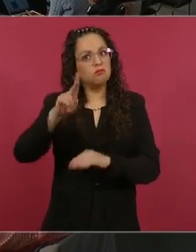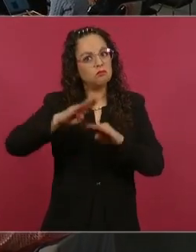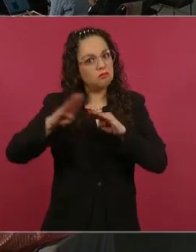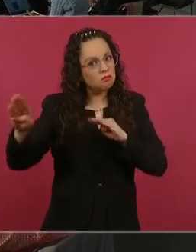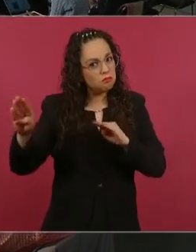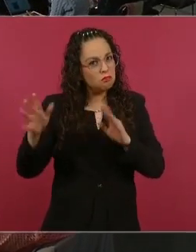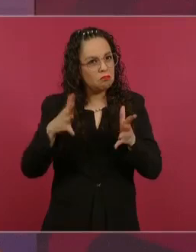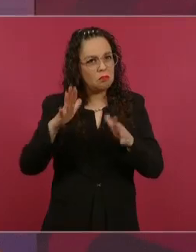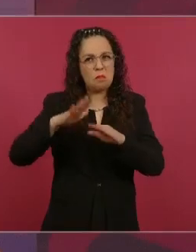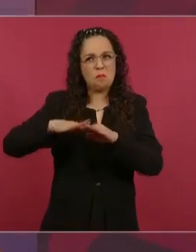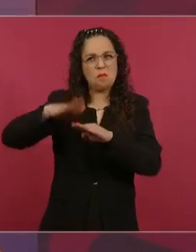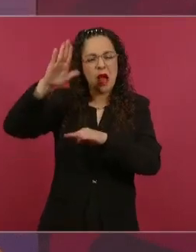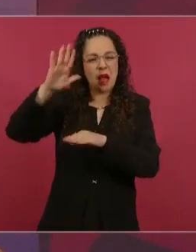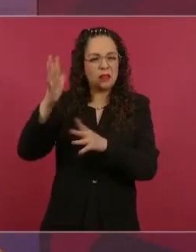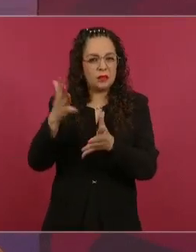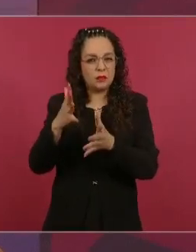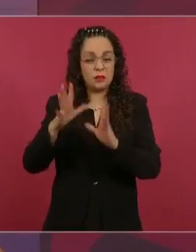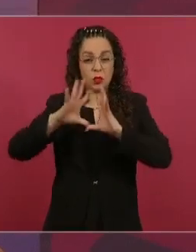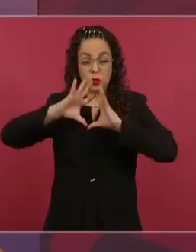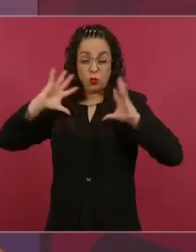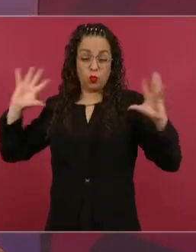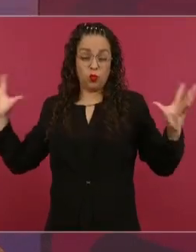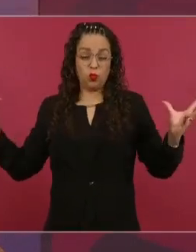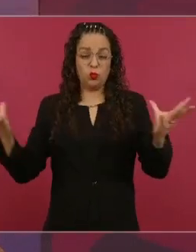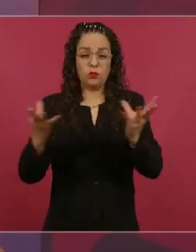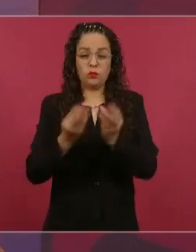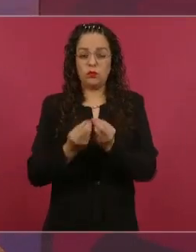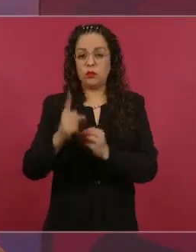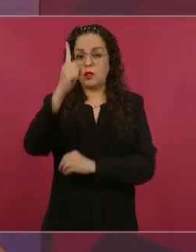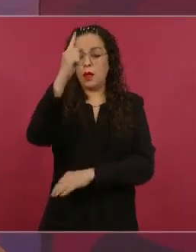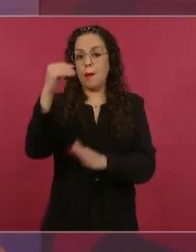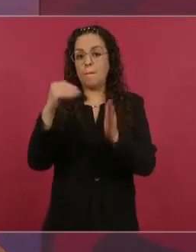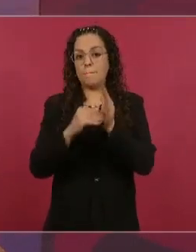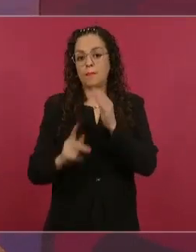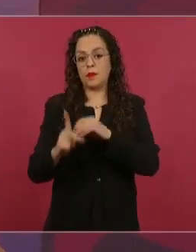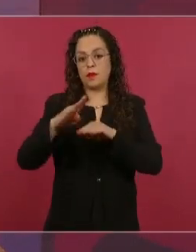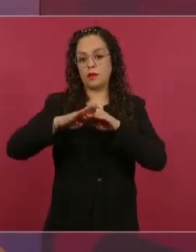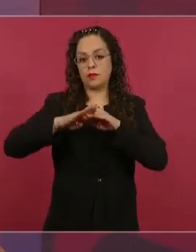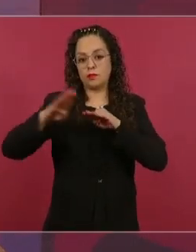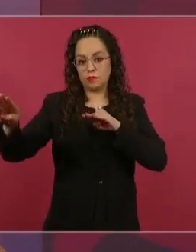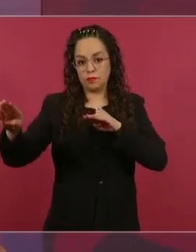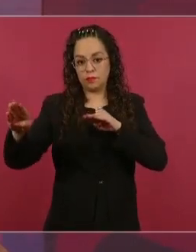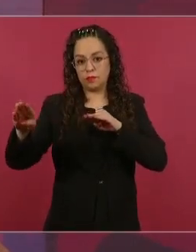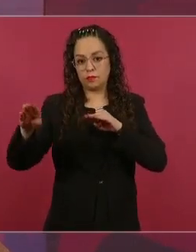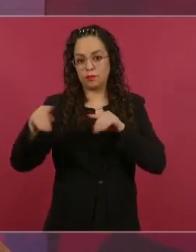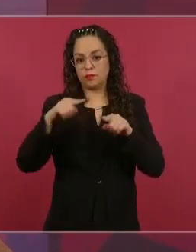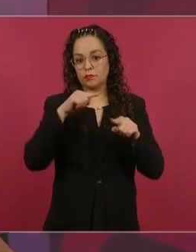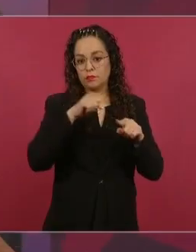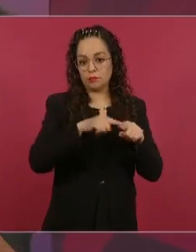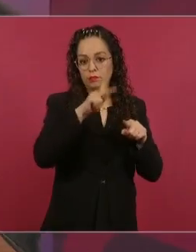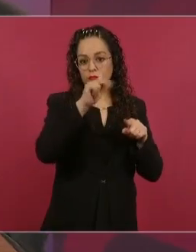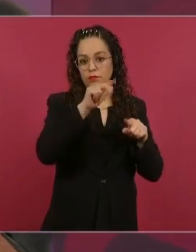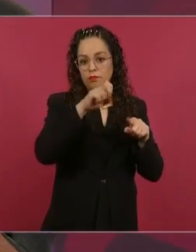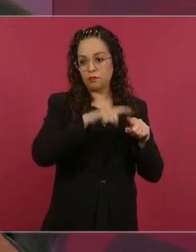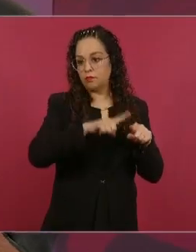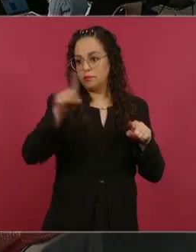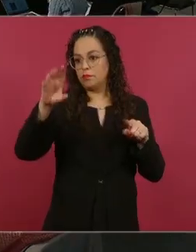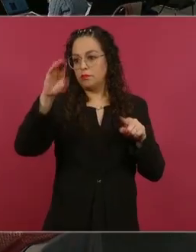En total son como 1,000 kilómetros. Palenque, Coatzacoalcos, Coatzacoalcos, Ixtepec, Salina